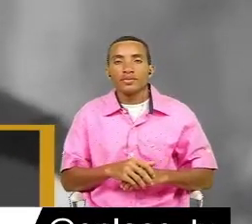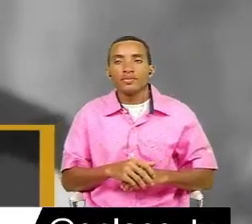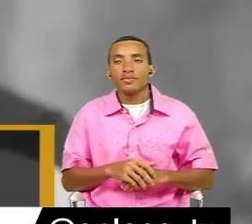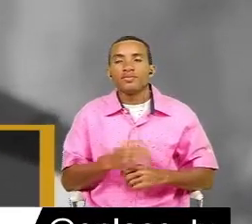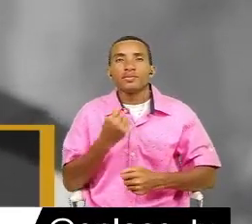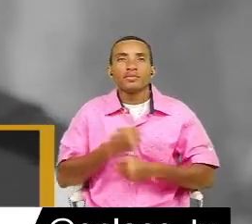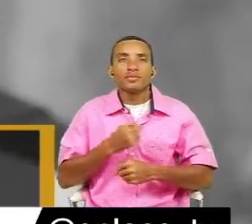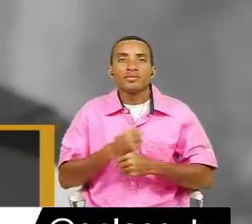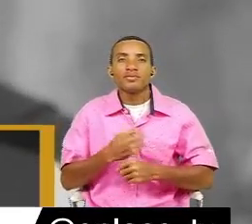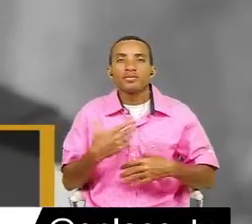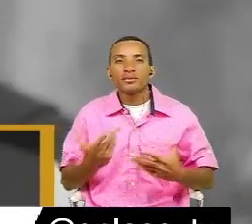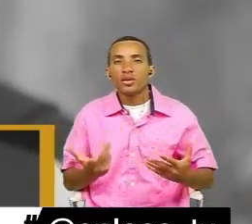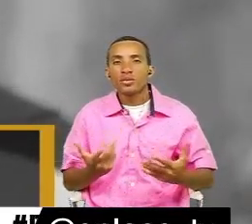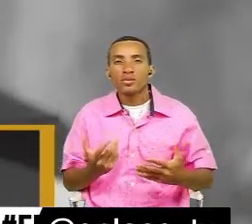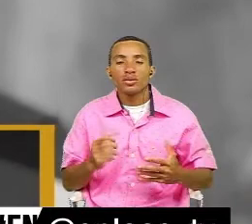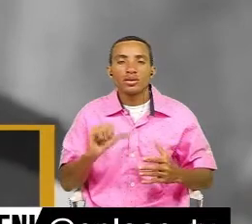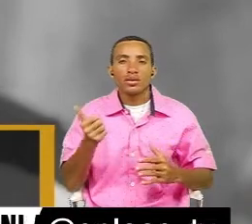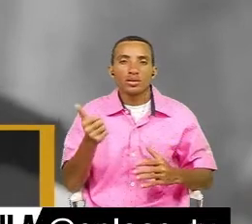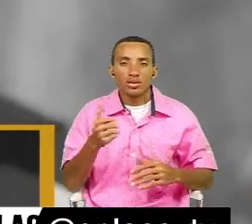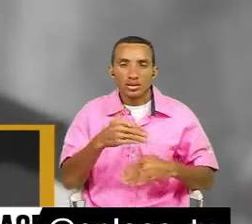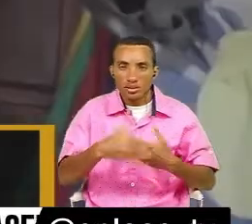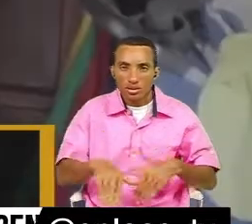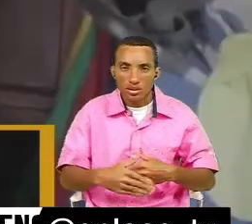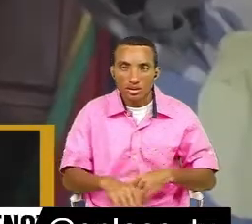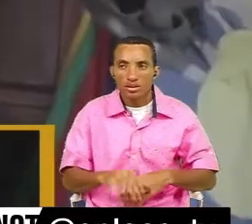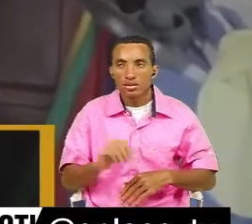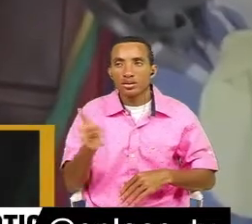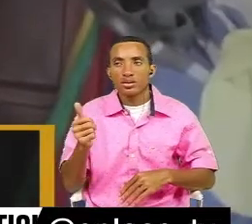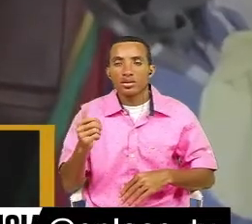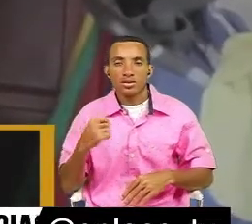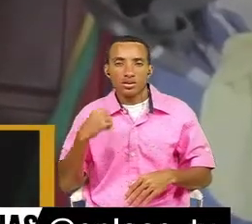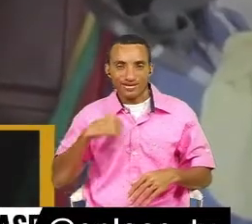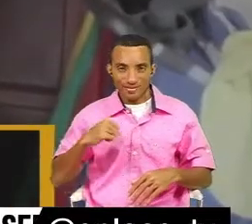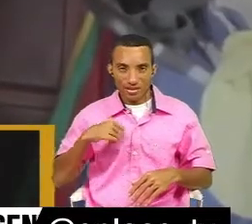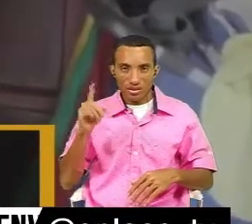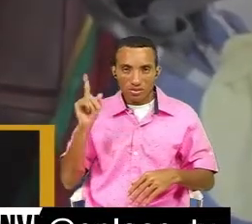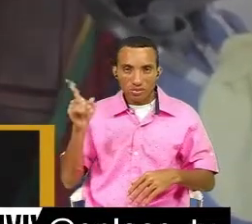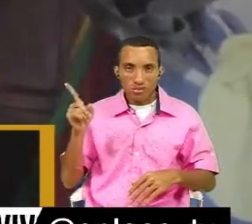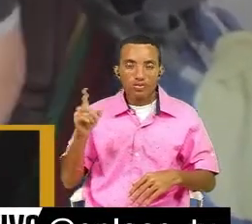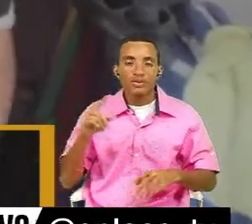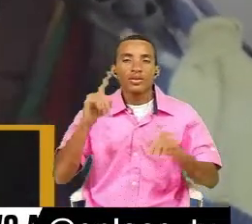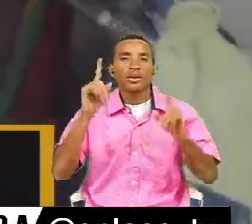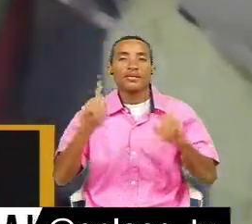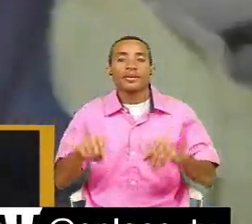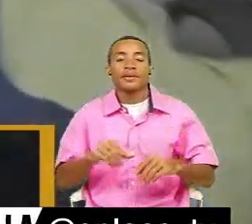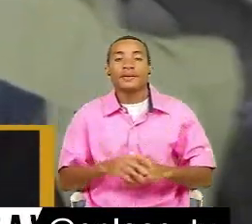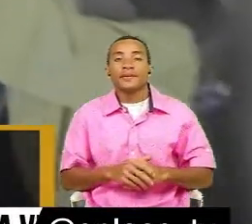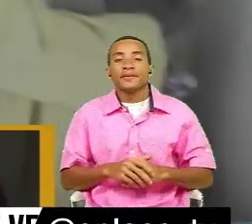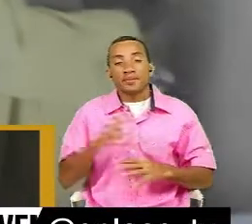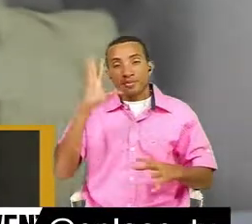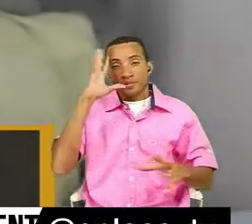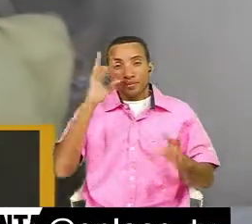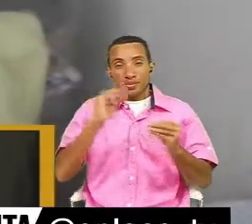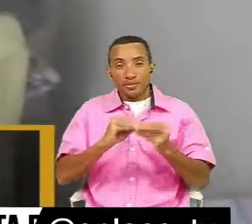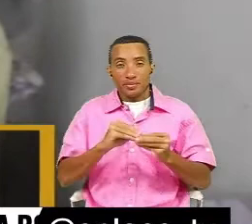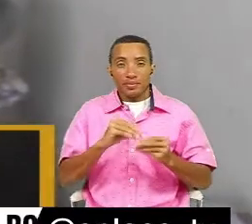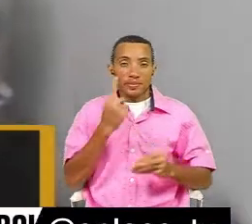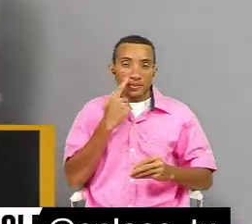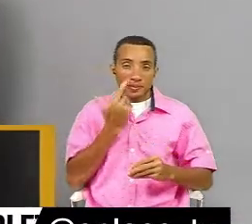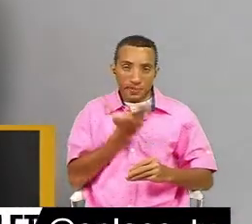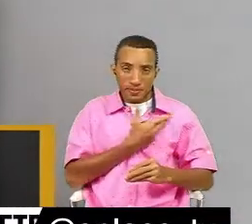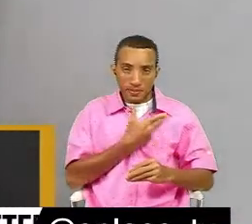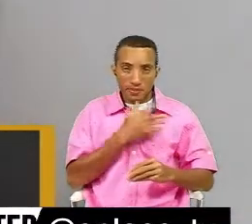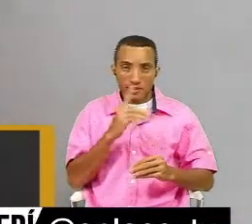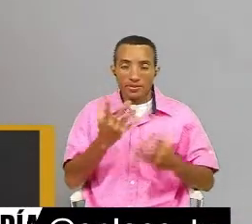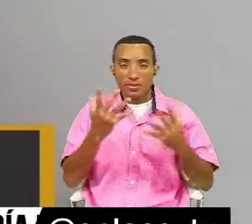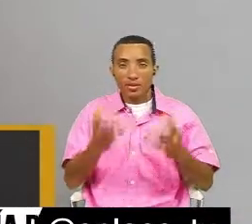en la 10, la zona rosa, la avenida. Yo decidí estar de acuerdo con mi mamá y con mi papá que yo